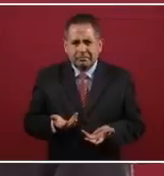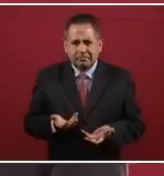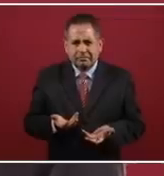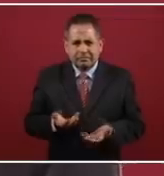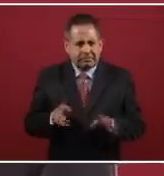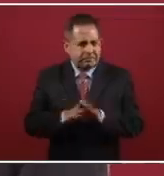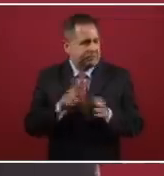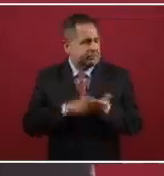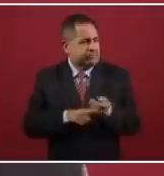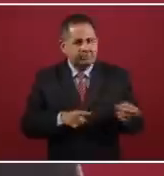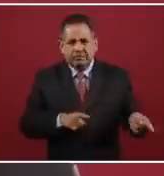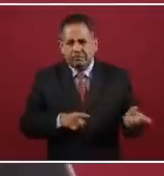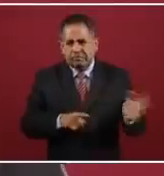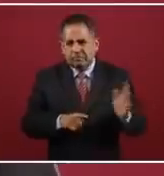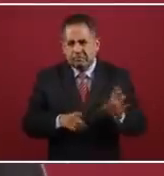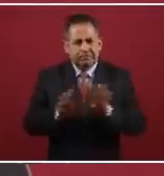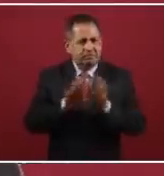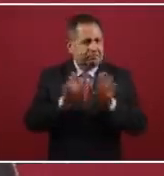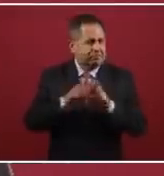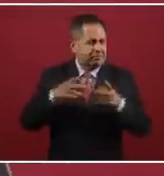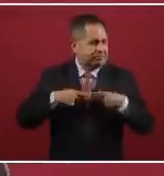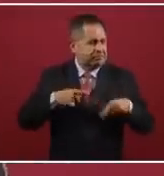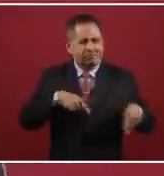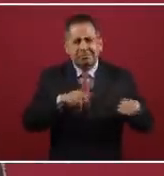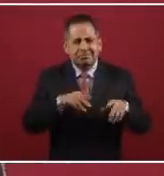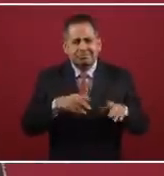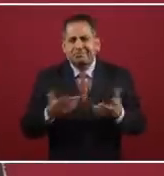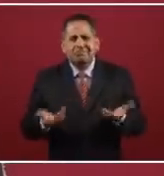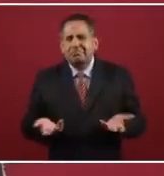y se eche el pueblo encima,